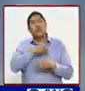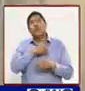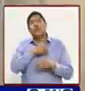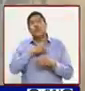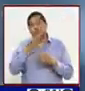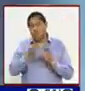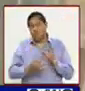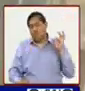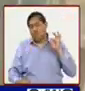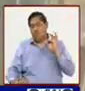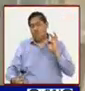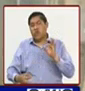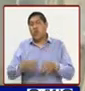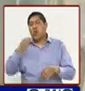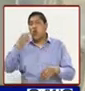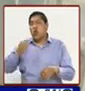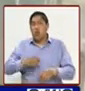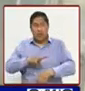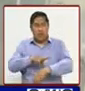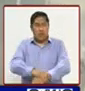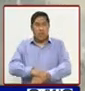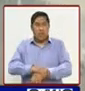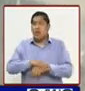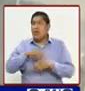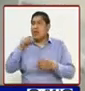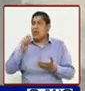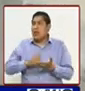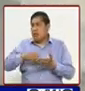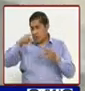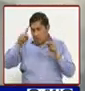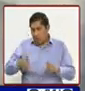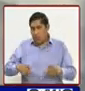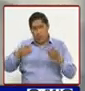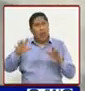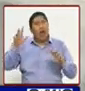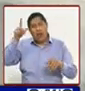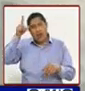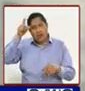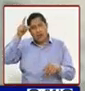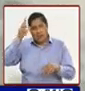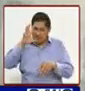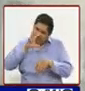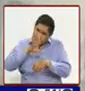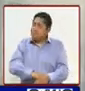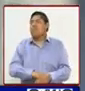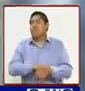sacar el mandamiento de aprehensión. Esta persona ya ha sido aprehendida.